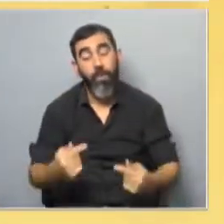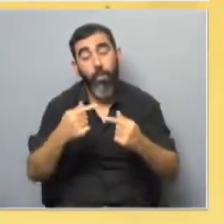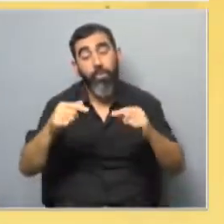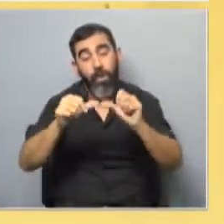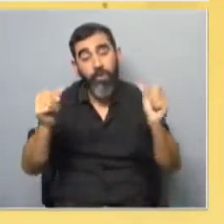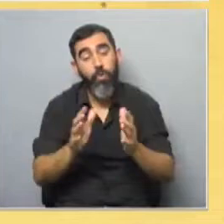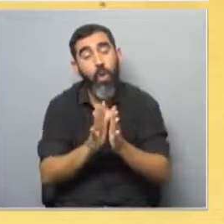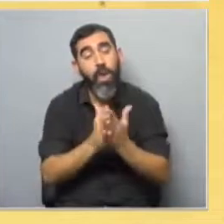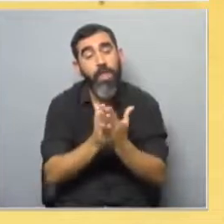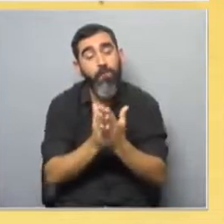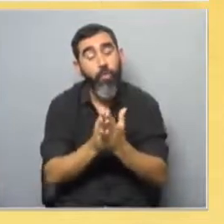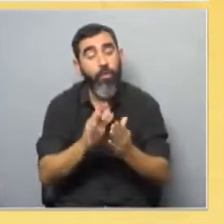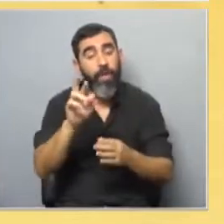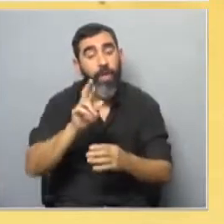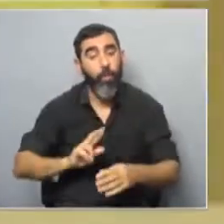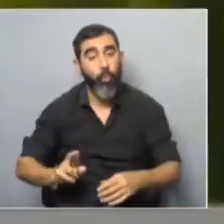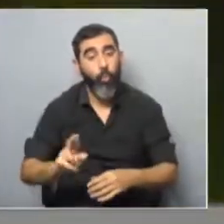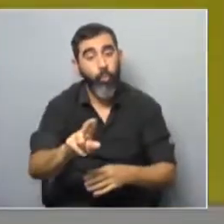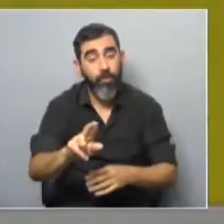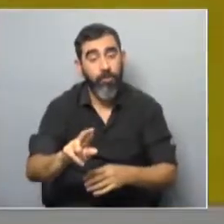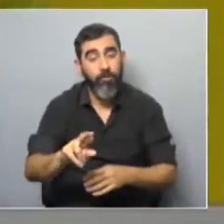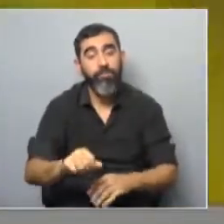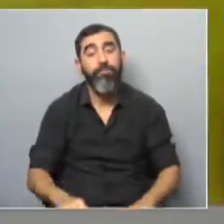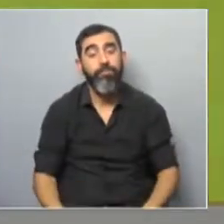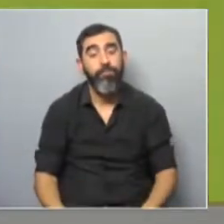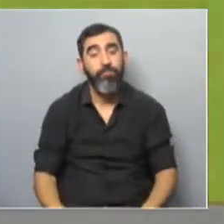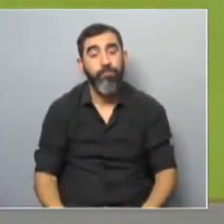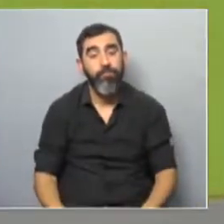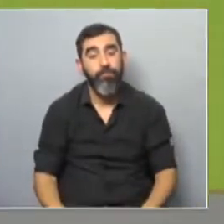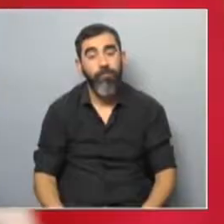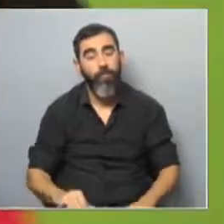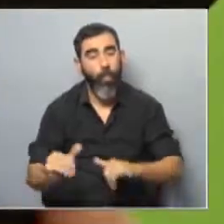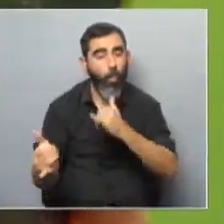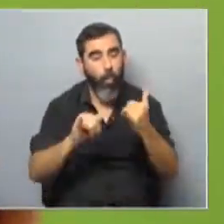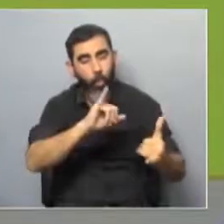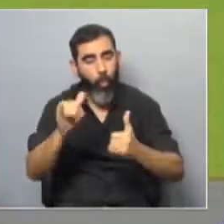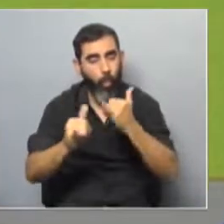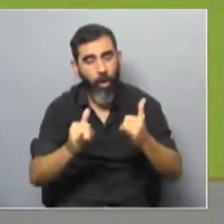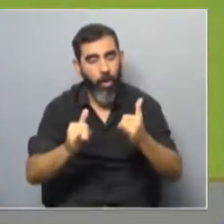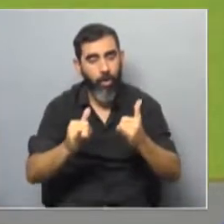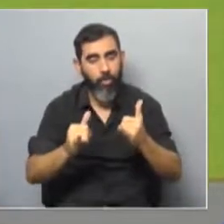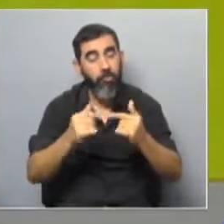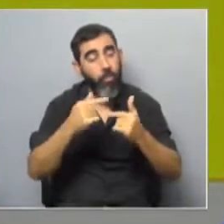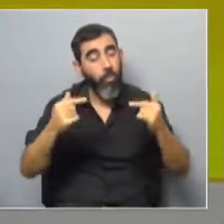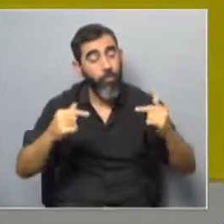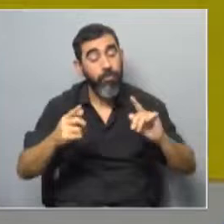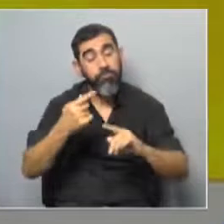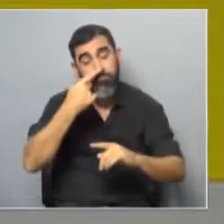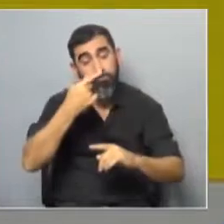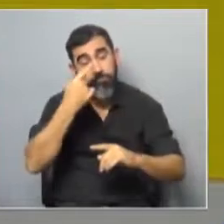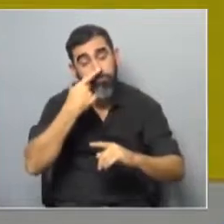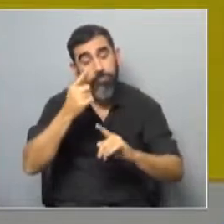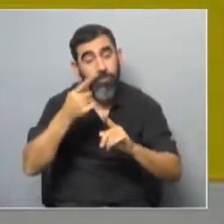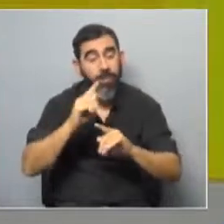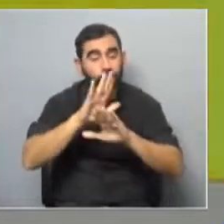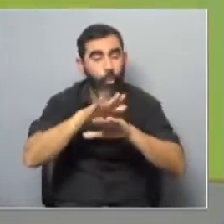este librito de ruta que lo hizo Ecovía Uruguay también, que es lúdico y tiene, bueno, tiene muchísimas cosas también para que